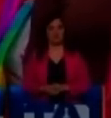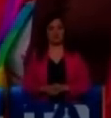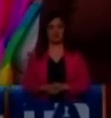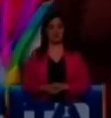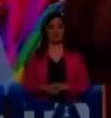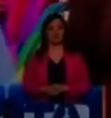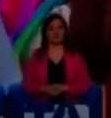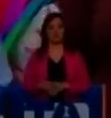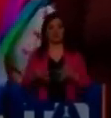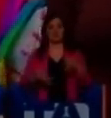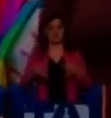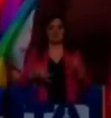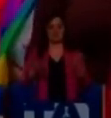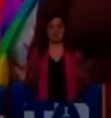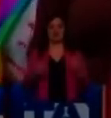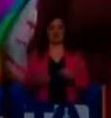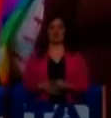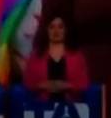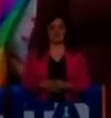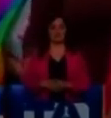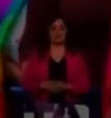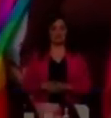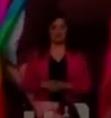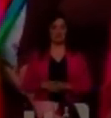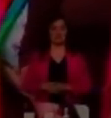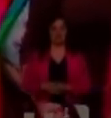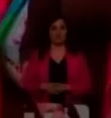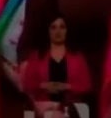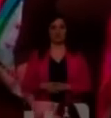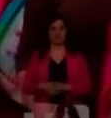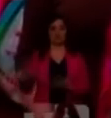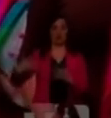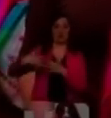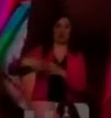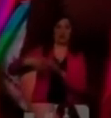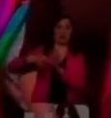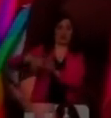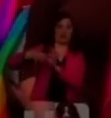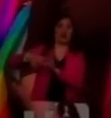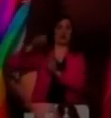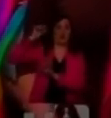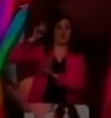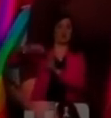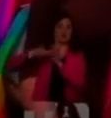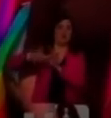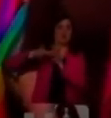Corte Suprema adherida al gobierno actual, una